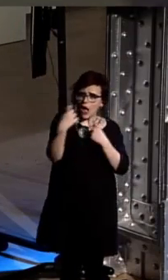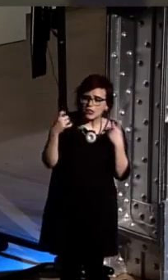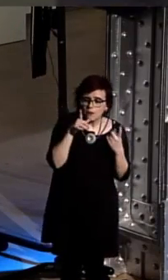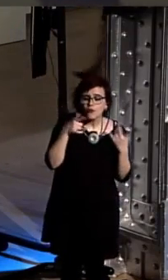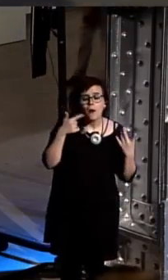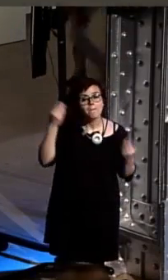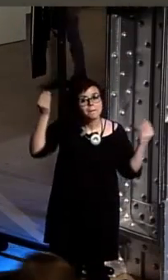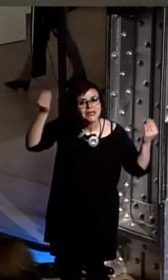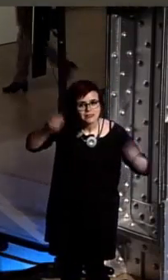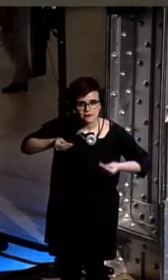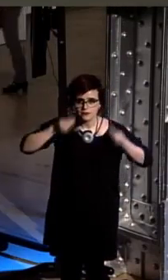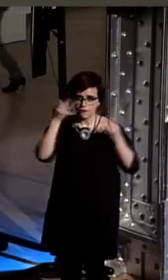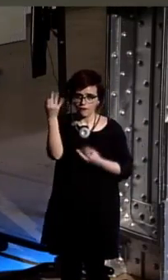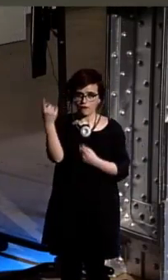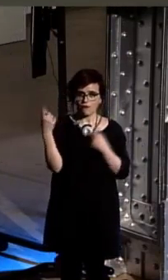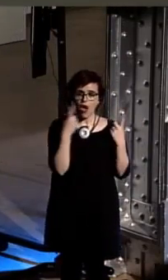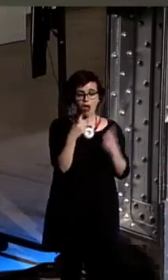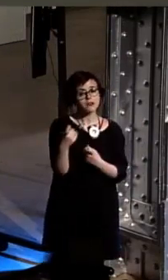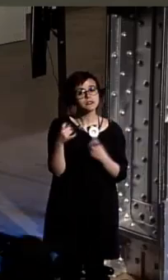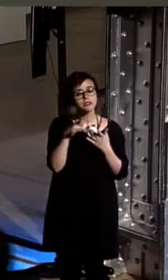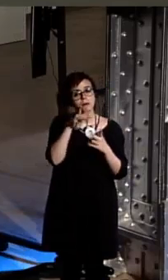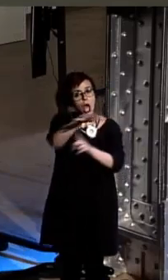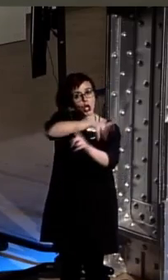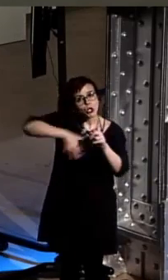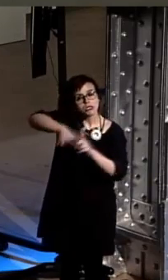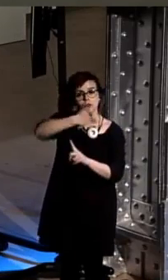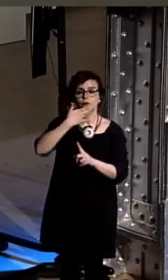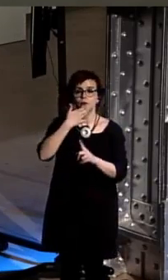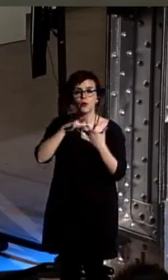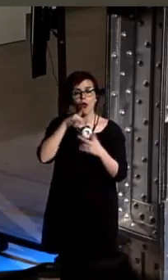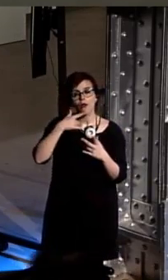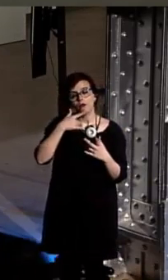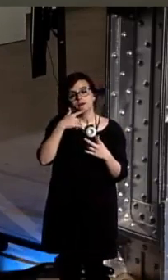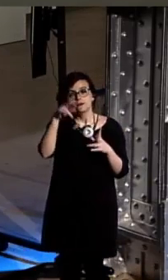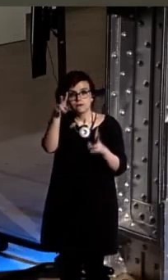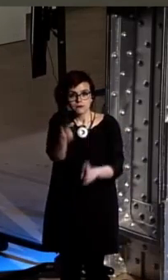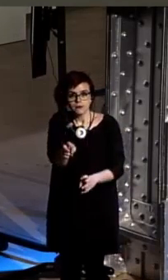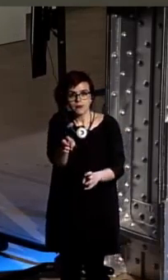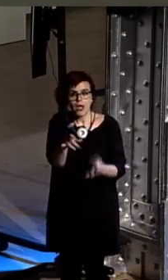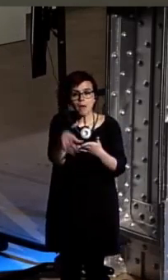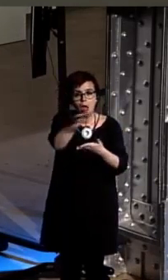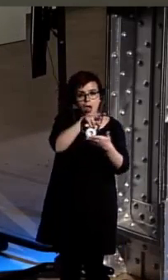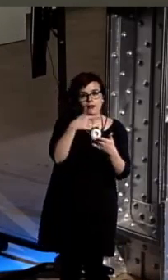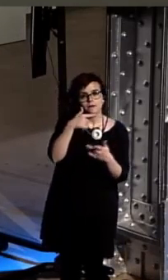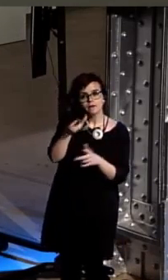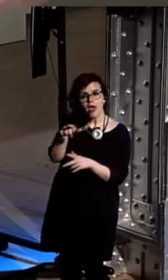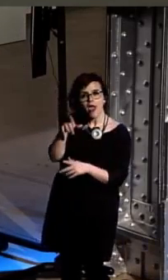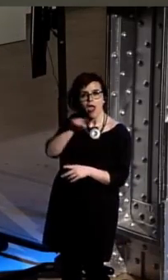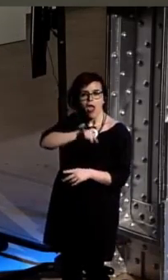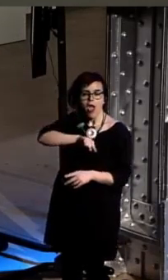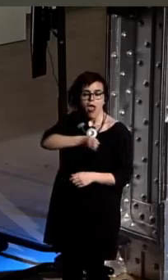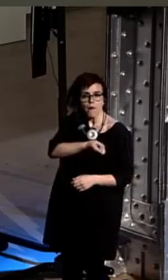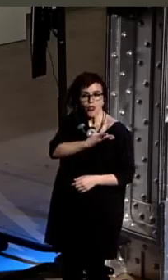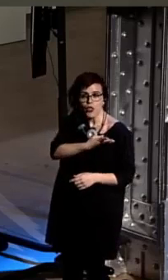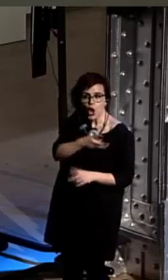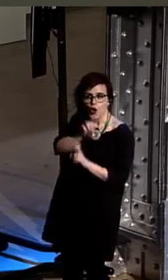es el grandísimo potencial en el contexto de o bien personas que tienen dificultades para leer emociones o expresar emociones, por